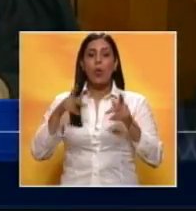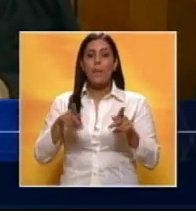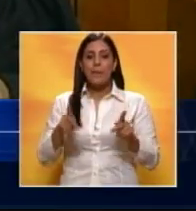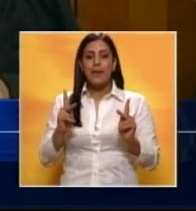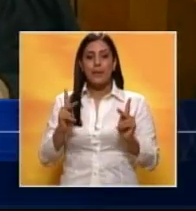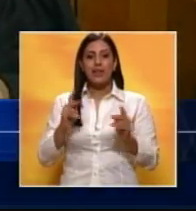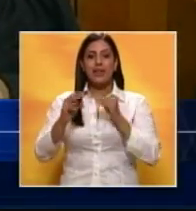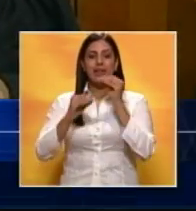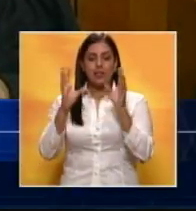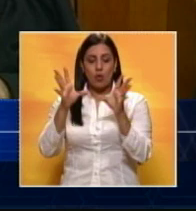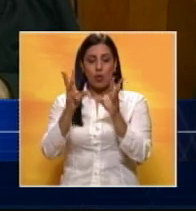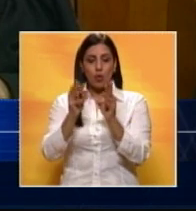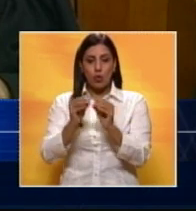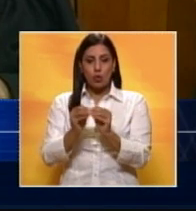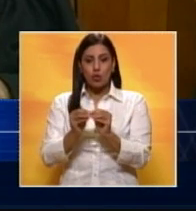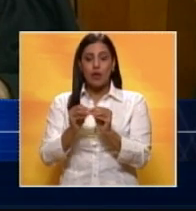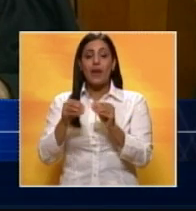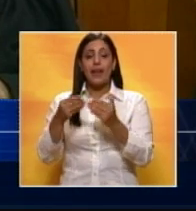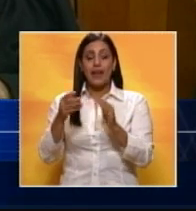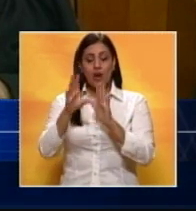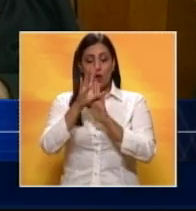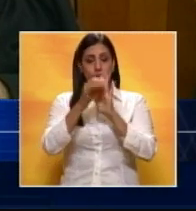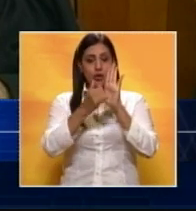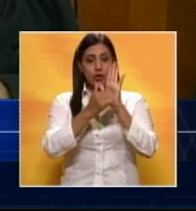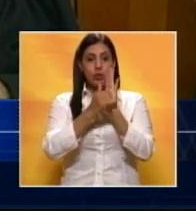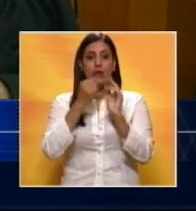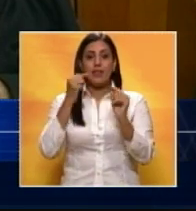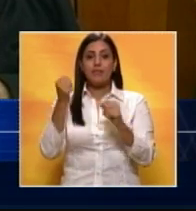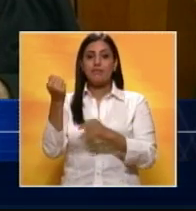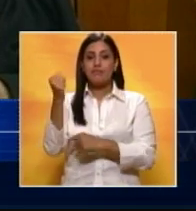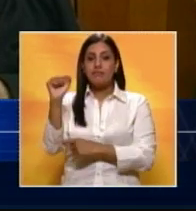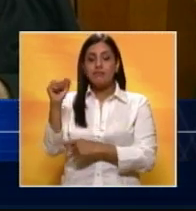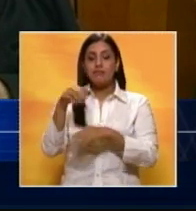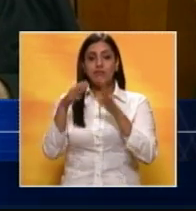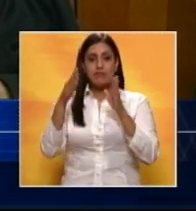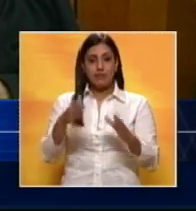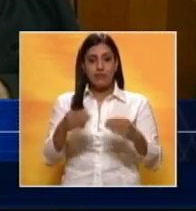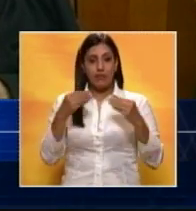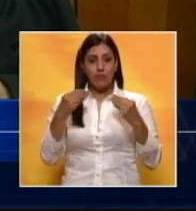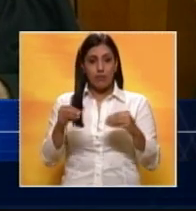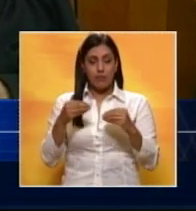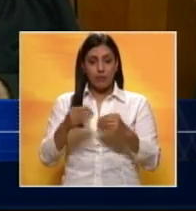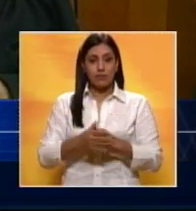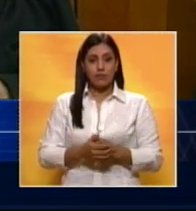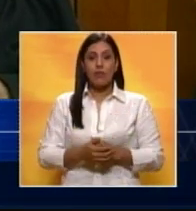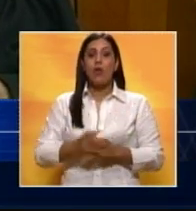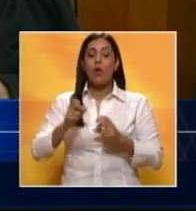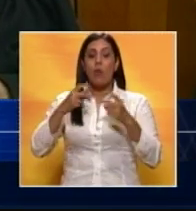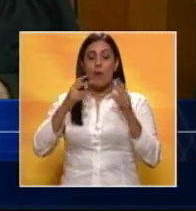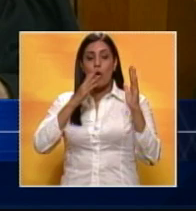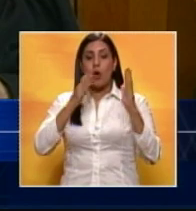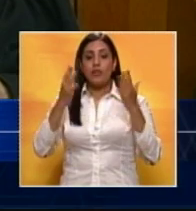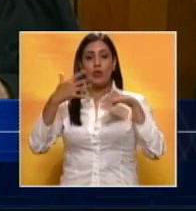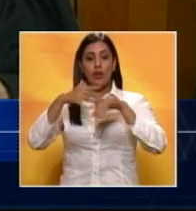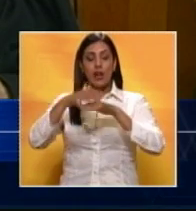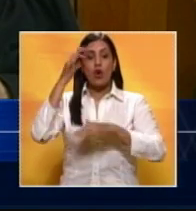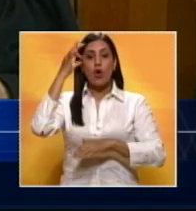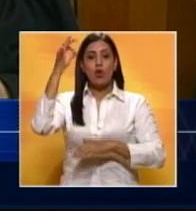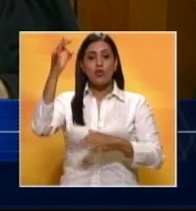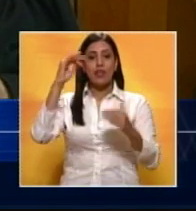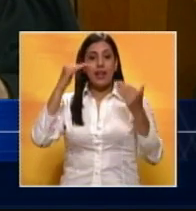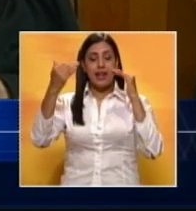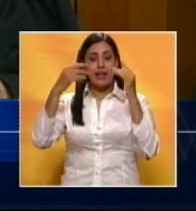permite llegar a la conclusión de que el constituyente descartó que el Ministerio Público, como órgano integrante del Consejo